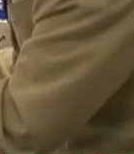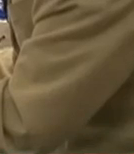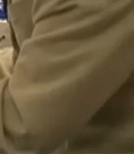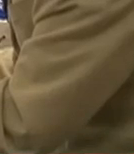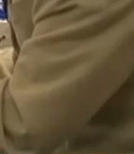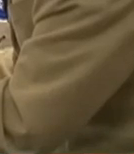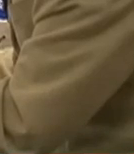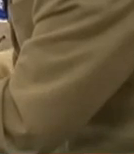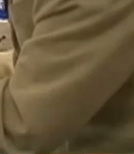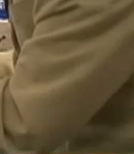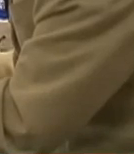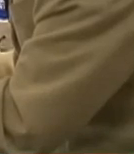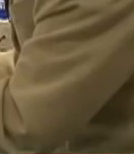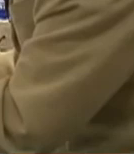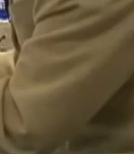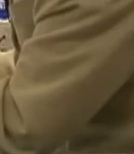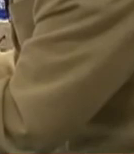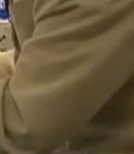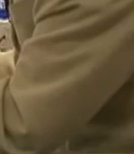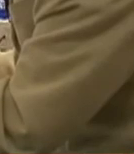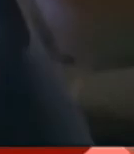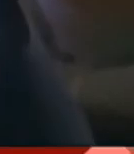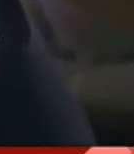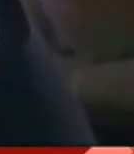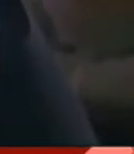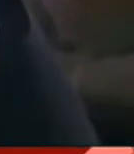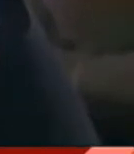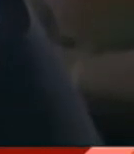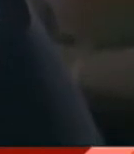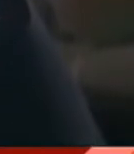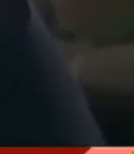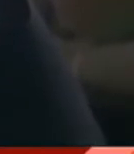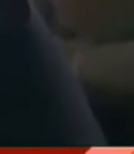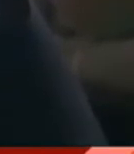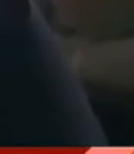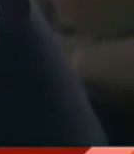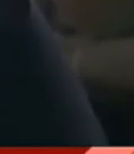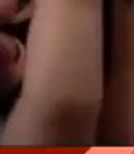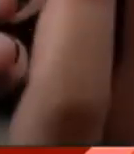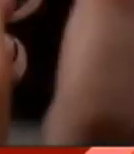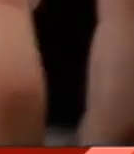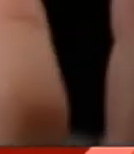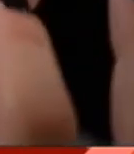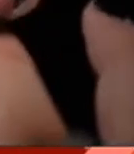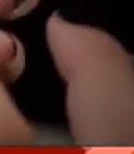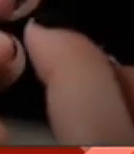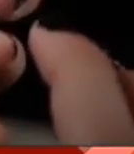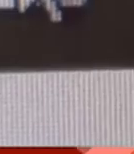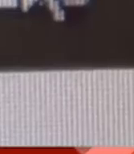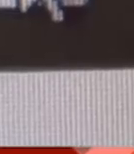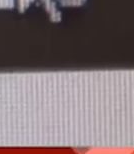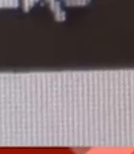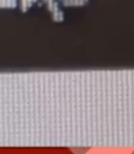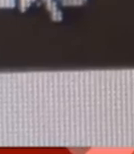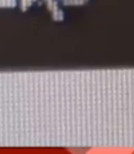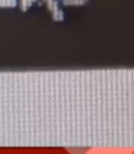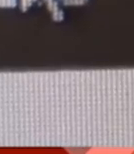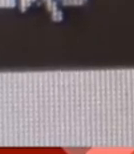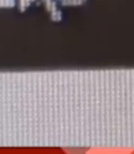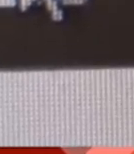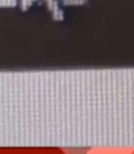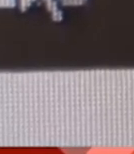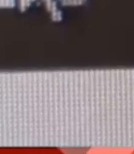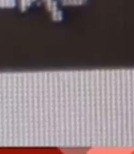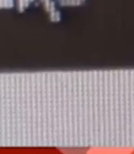Esta información revelada indica que un ruso, del cual ustedes ya también hablaron, de nombre Yuri Milner, invirtió